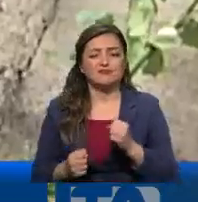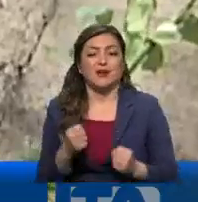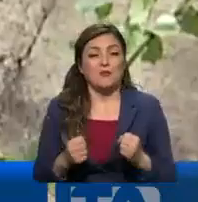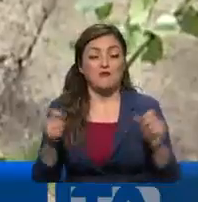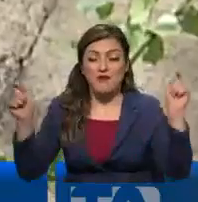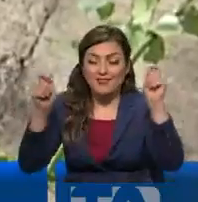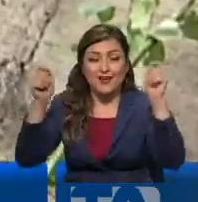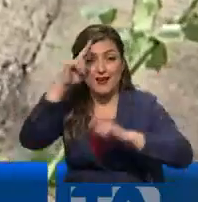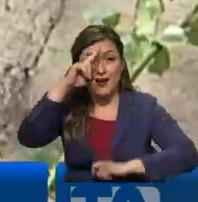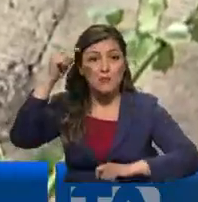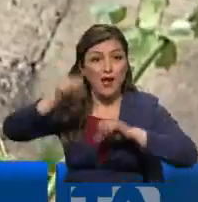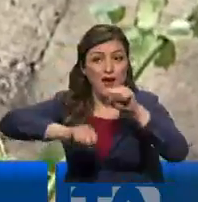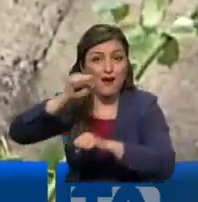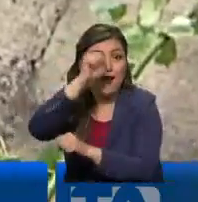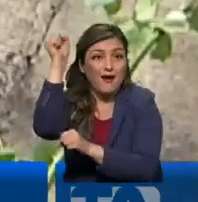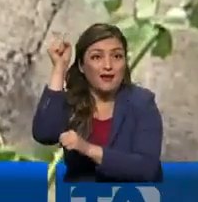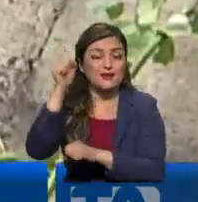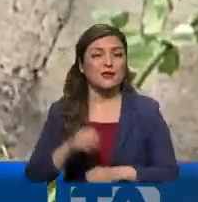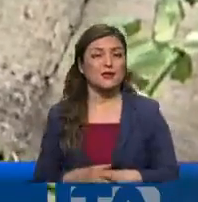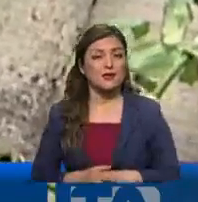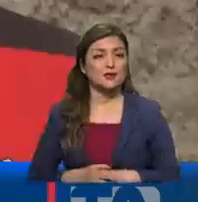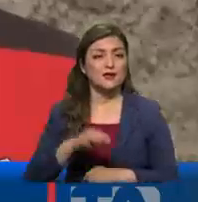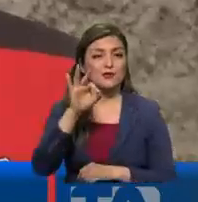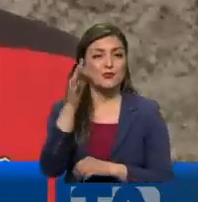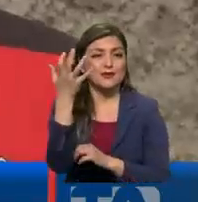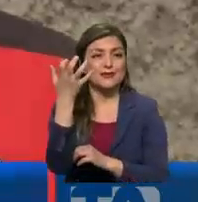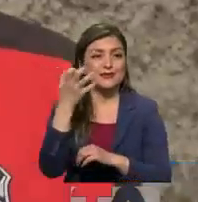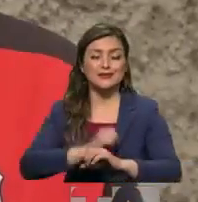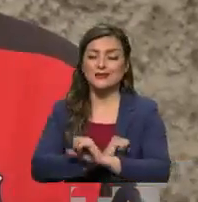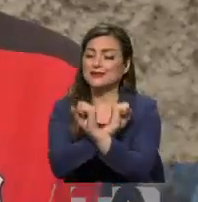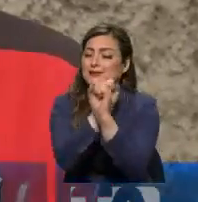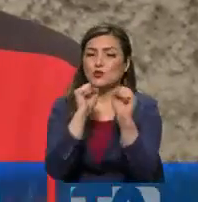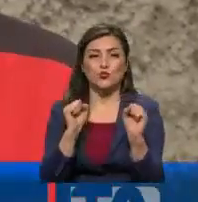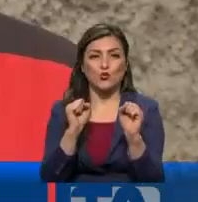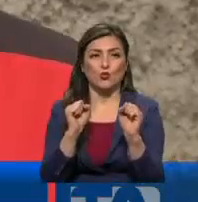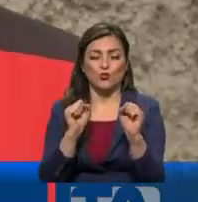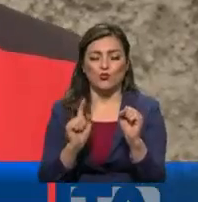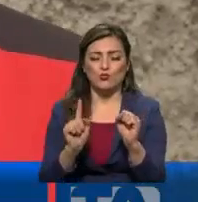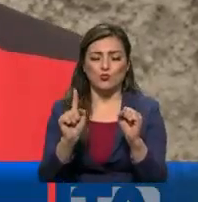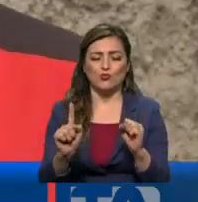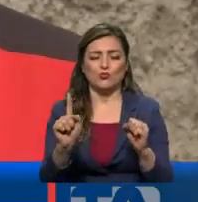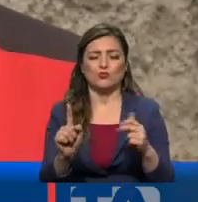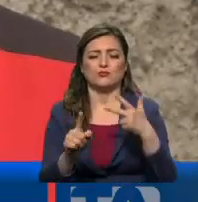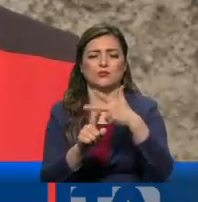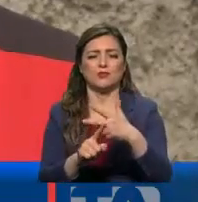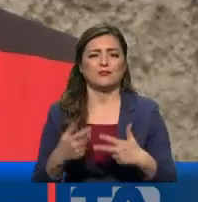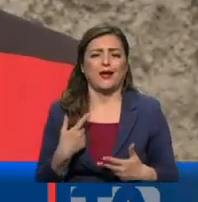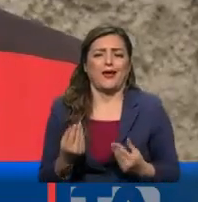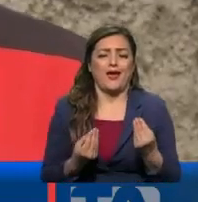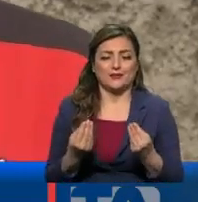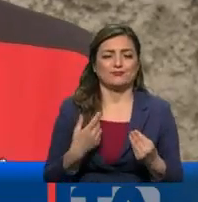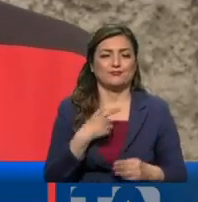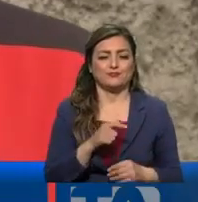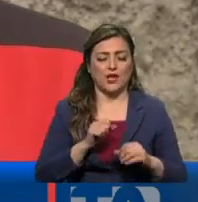y a las 9:15 de la mañana ocurrió el accidente. Nosotros estábamos en la parte del entrenamiento detrás de la parte del